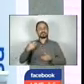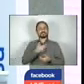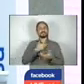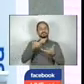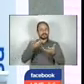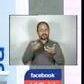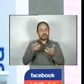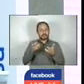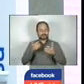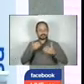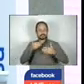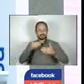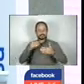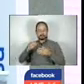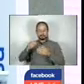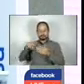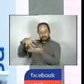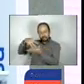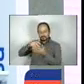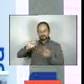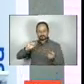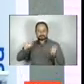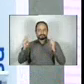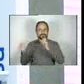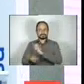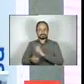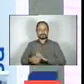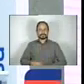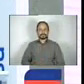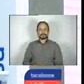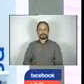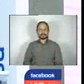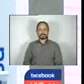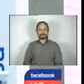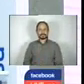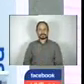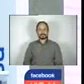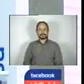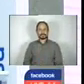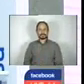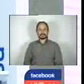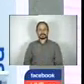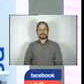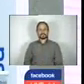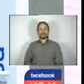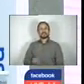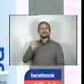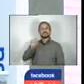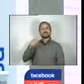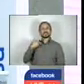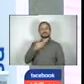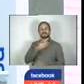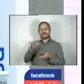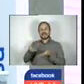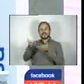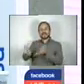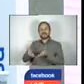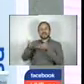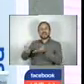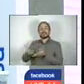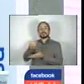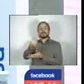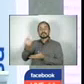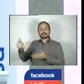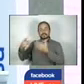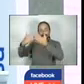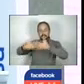al Triángulo Norte en un punto de referencia para inversión en Latinoamérica. Por ello, vamos a ayudar a los empresarios de nuestros